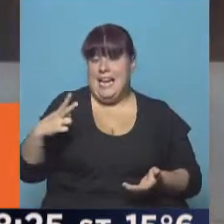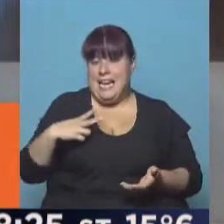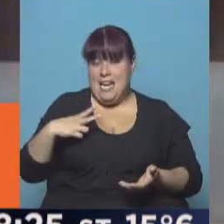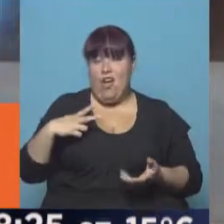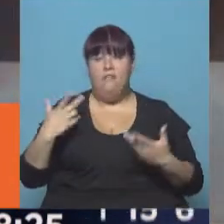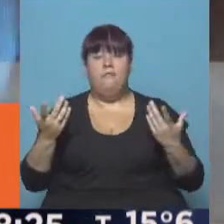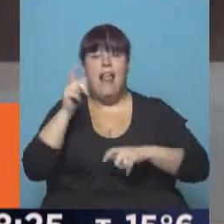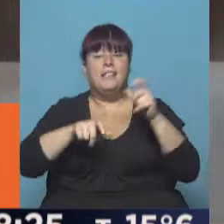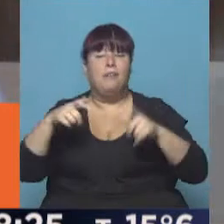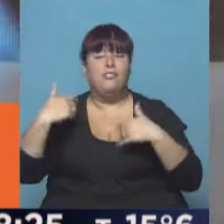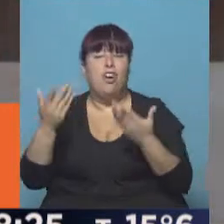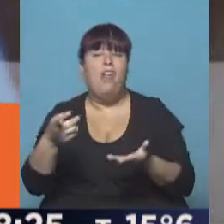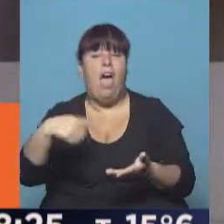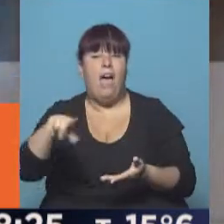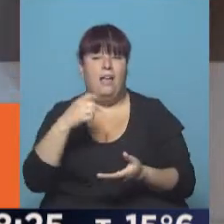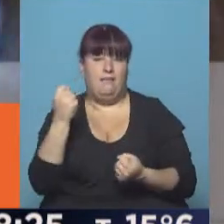un populismo